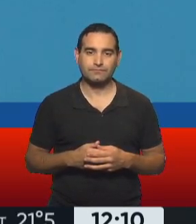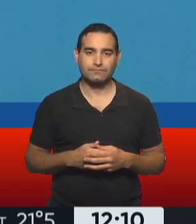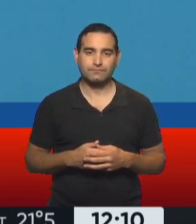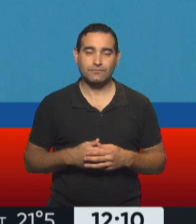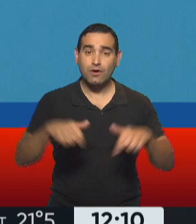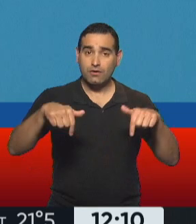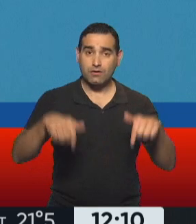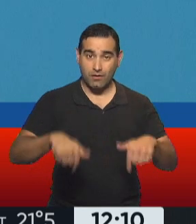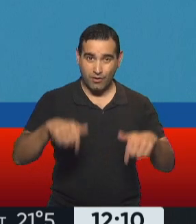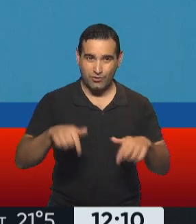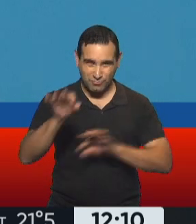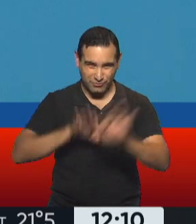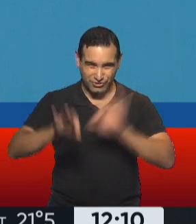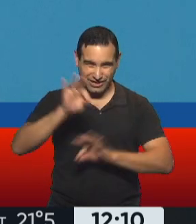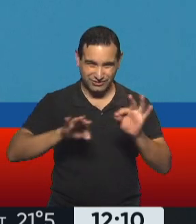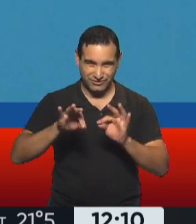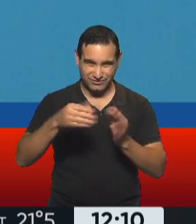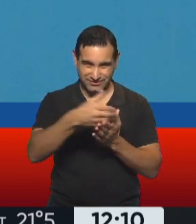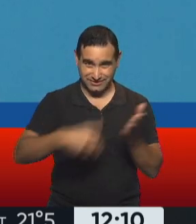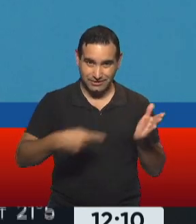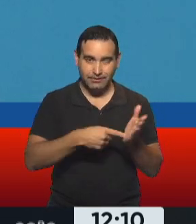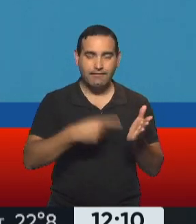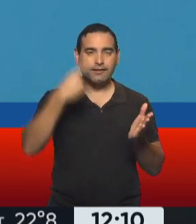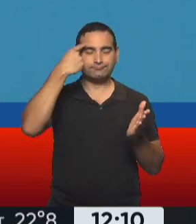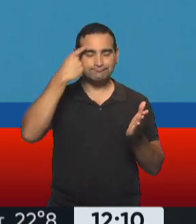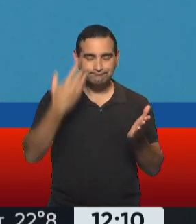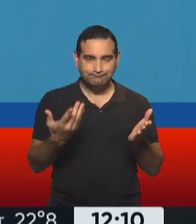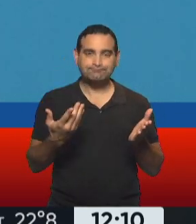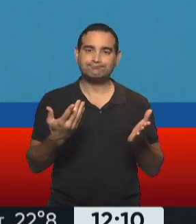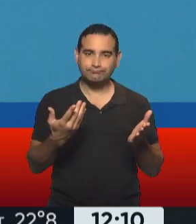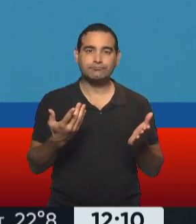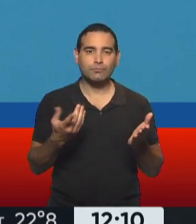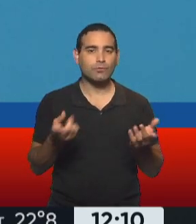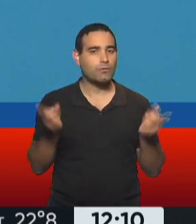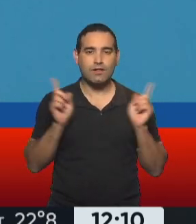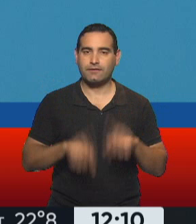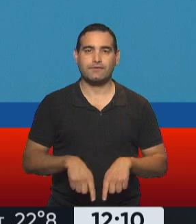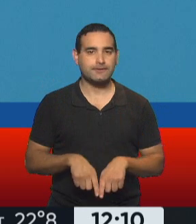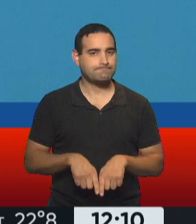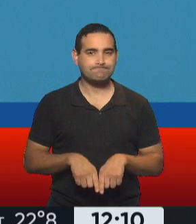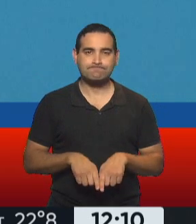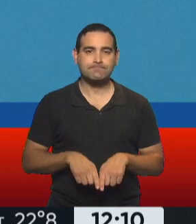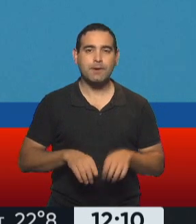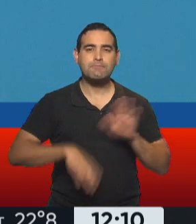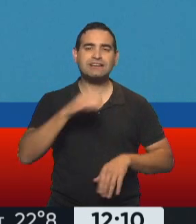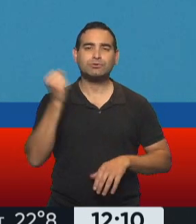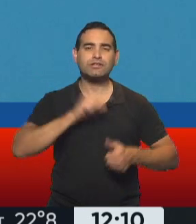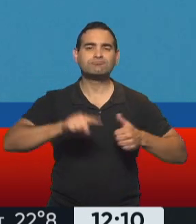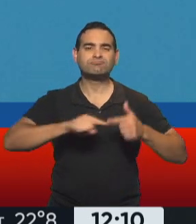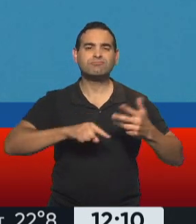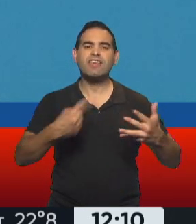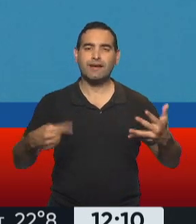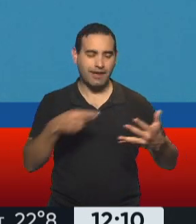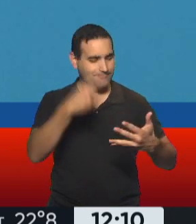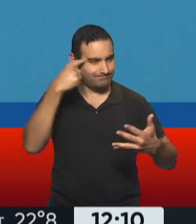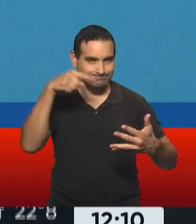Hoy, con este proyecto, se vuelve a marcar a fuego las prioridades del presidente, de